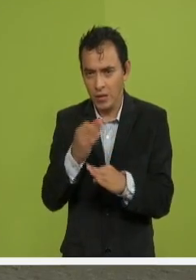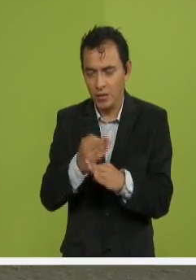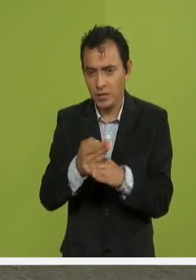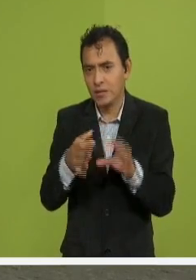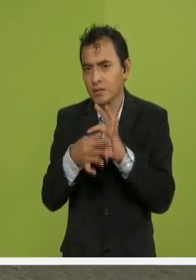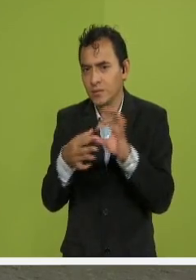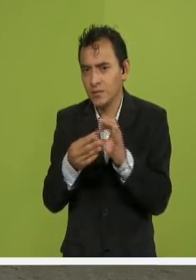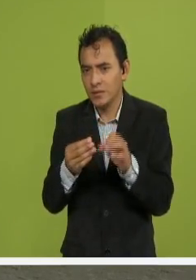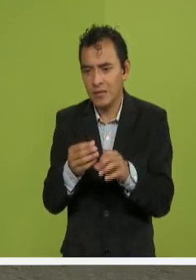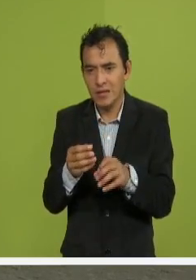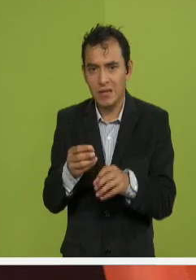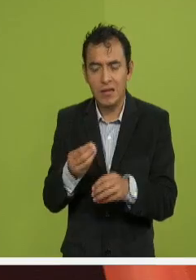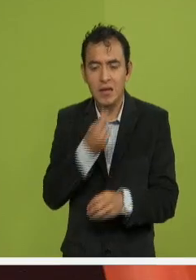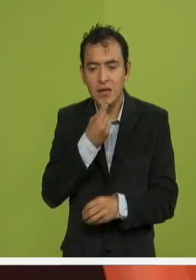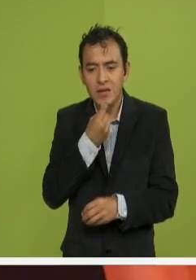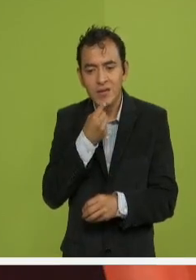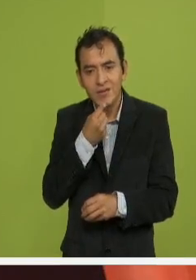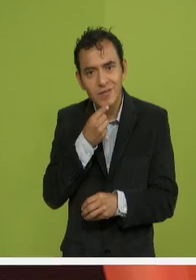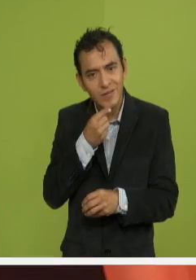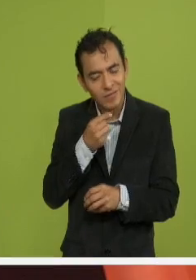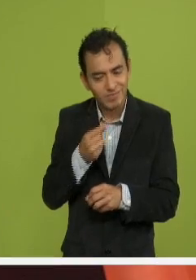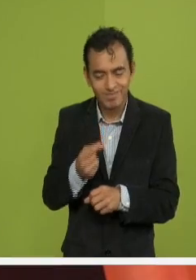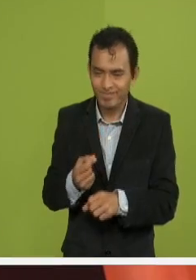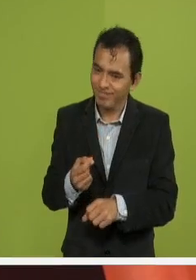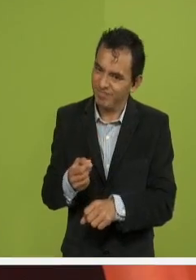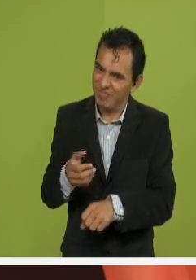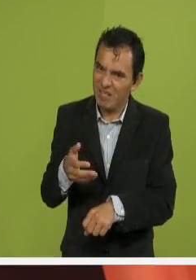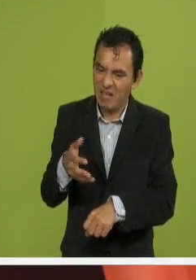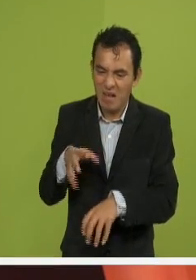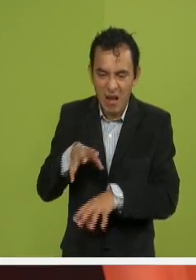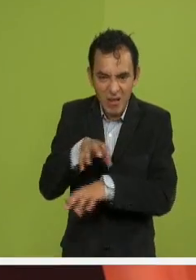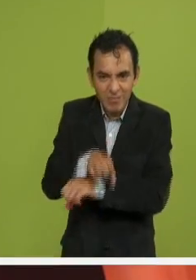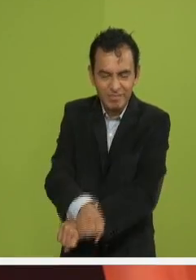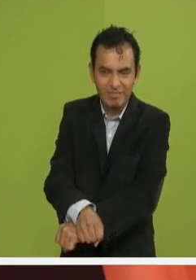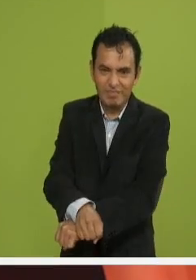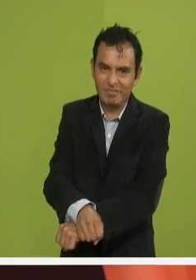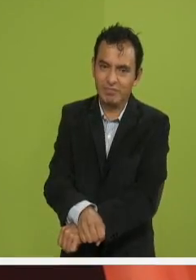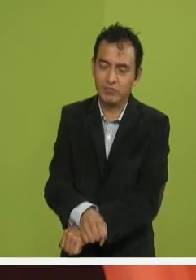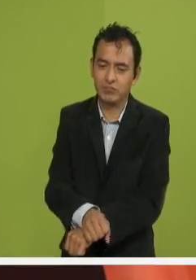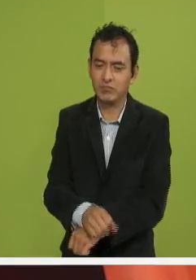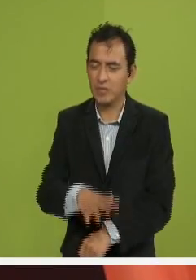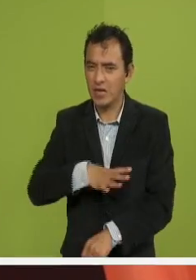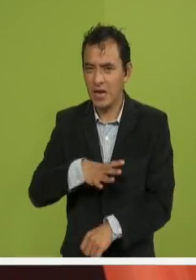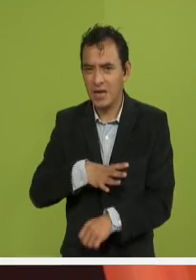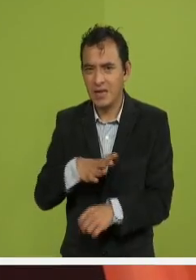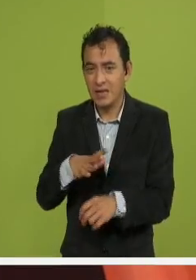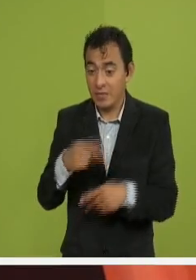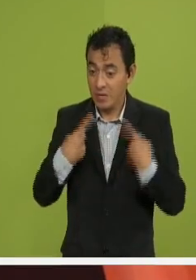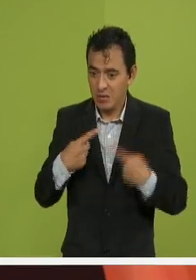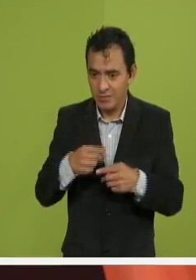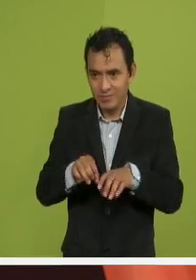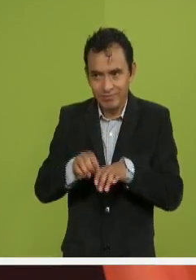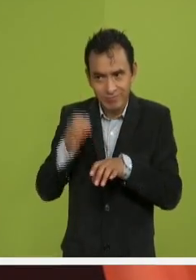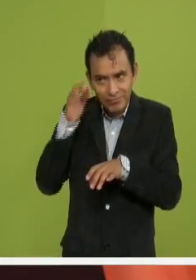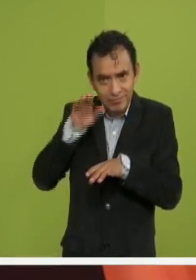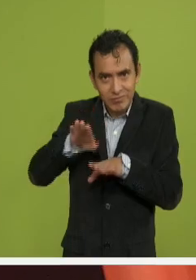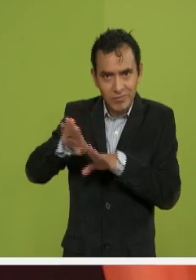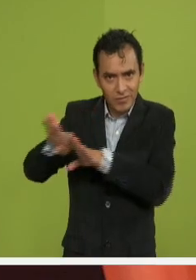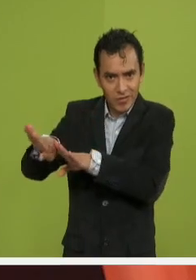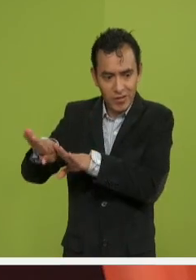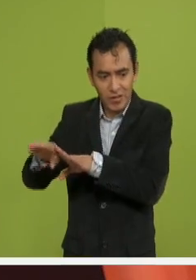infantil en otros ámbitos o en otros sectores, porque hay agentes externos que van a las comunidades indígenas para poder